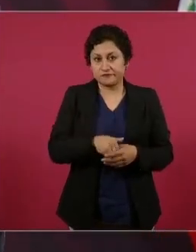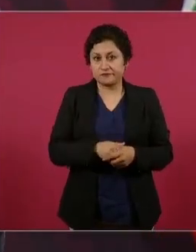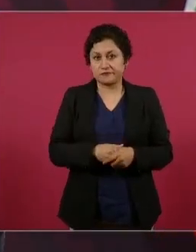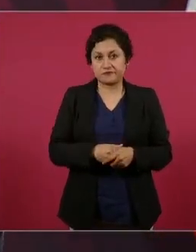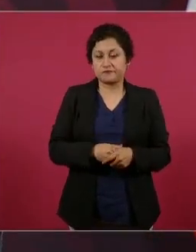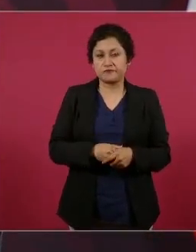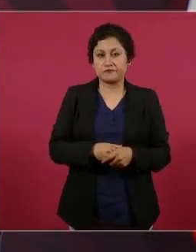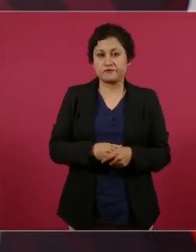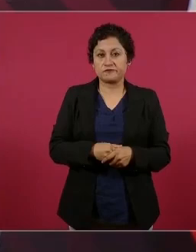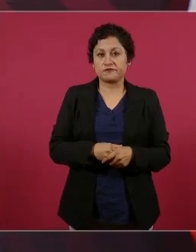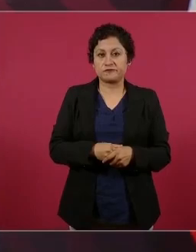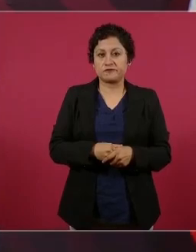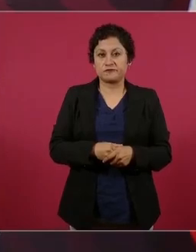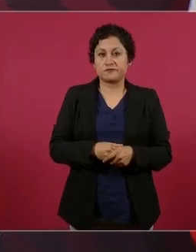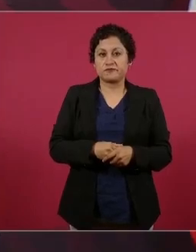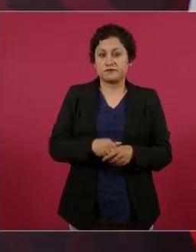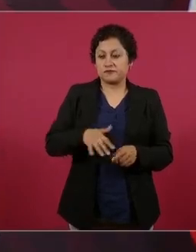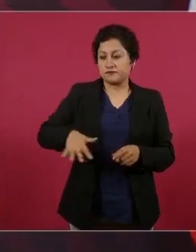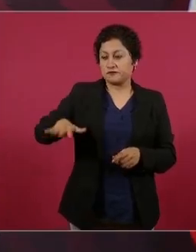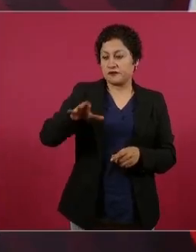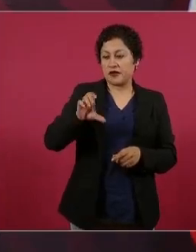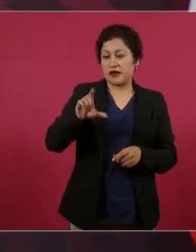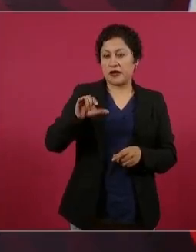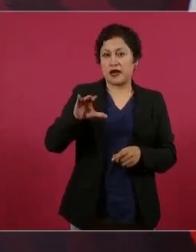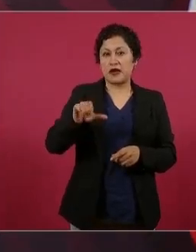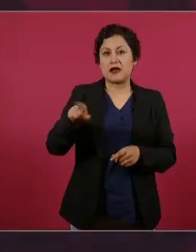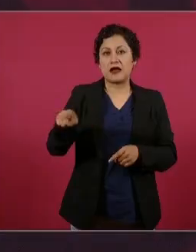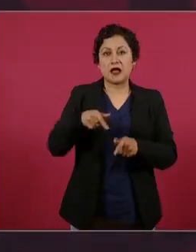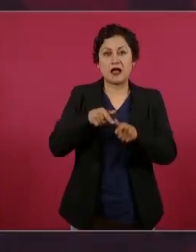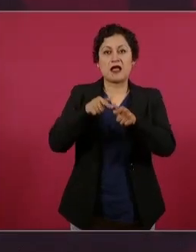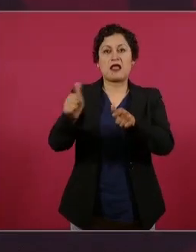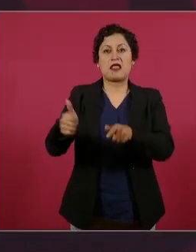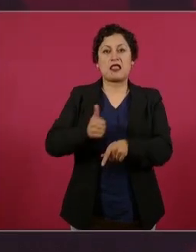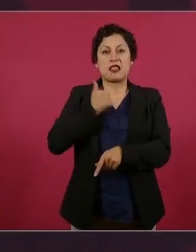parte del territorio Calica como banco